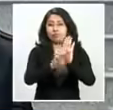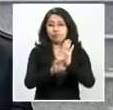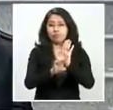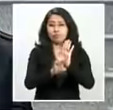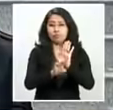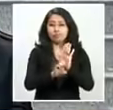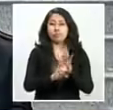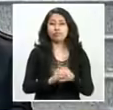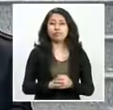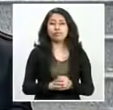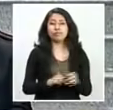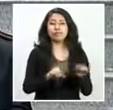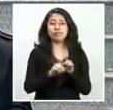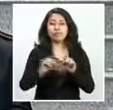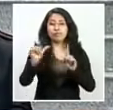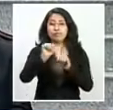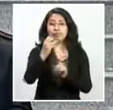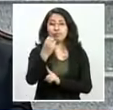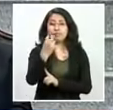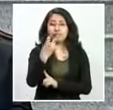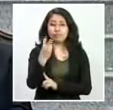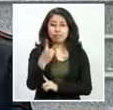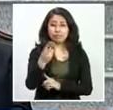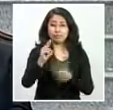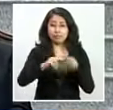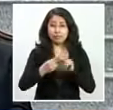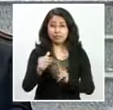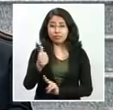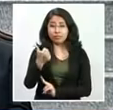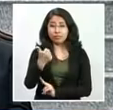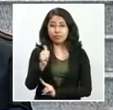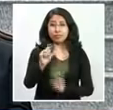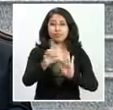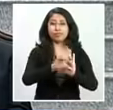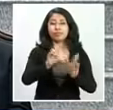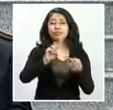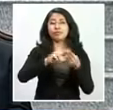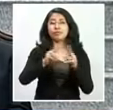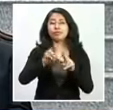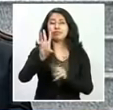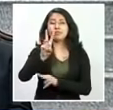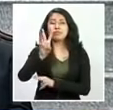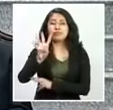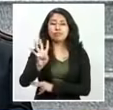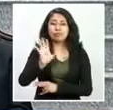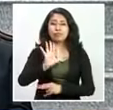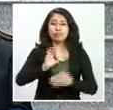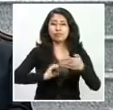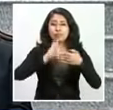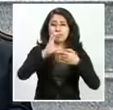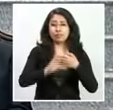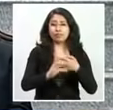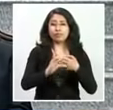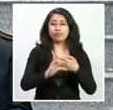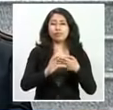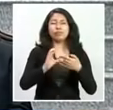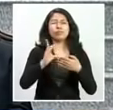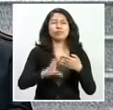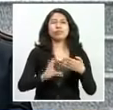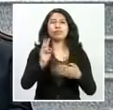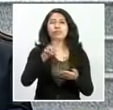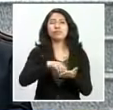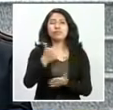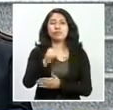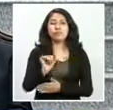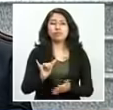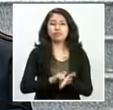Estado, así como el artículo 12 en su numeral 10 de la ley número 64 de 5 de diciembre de 2010 de la